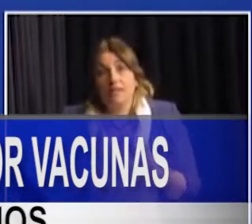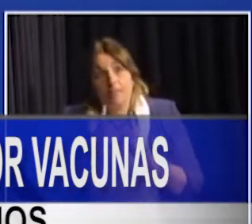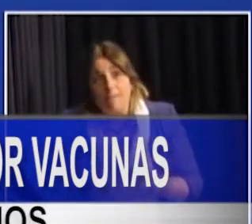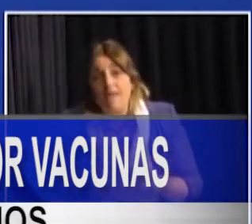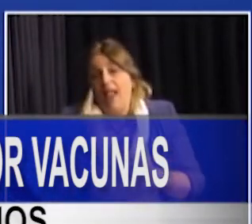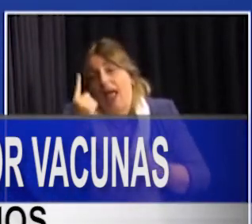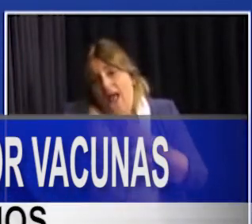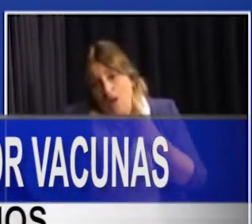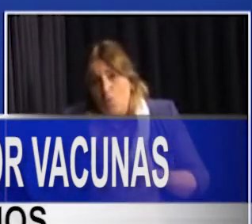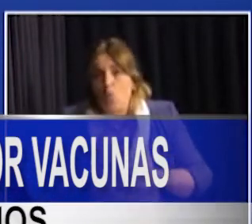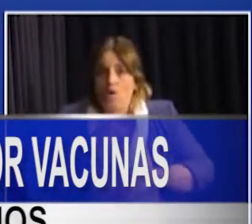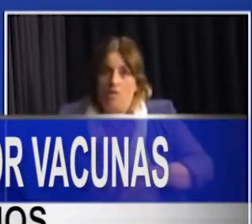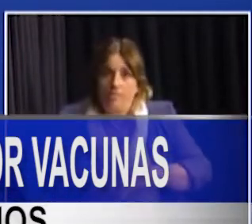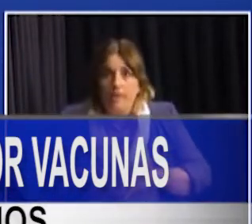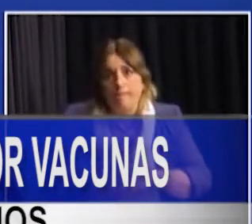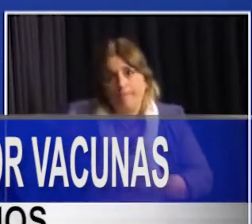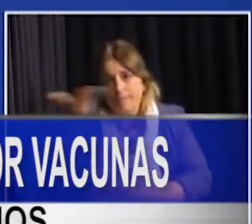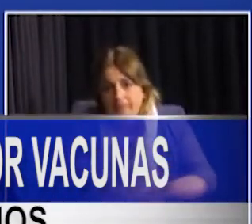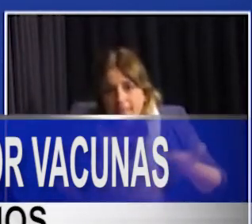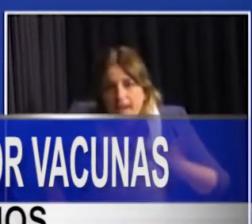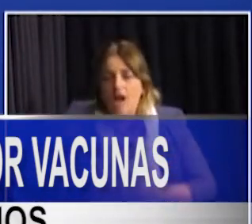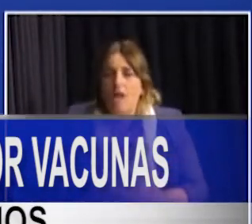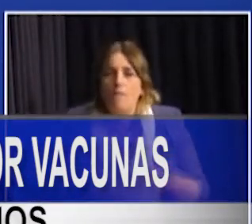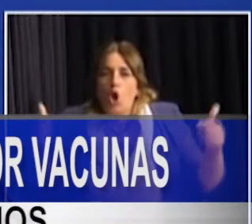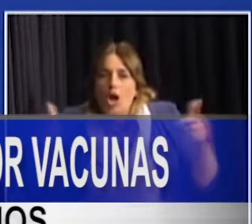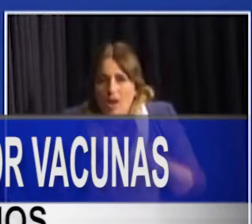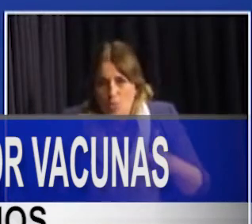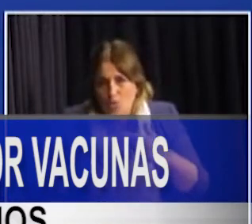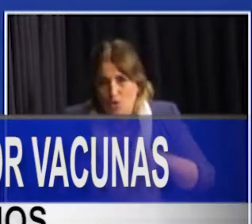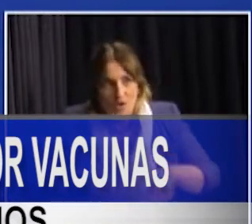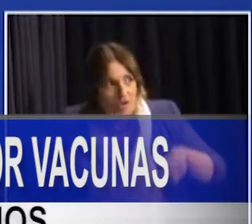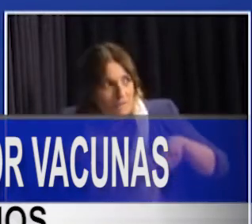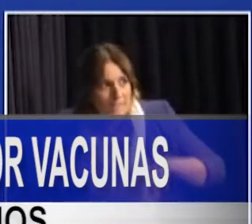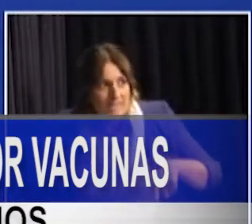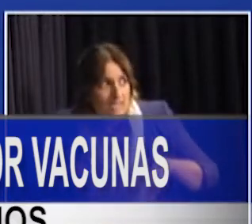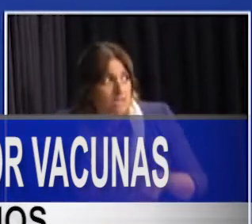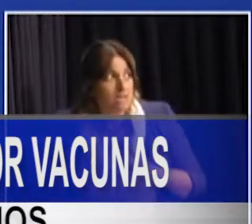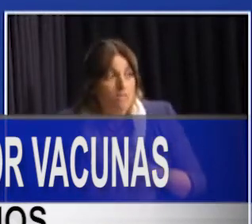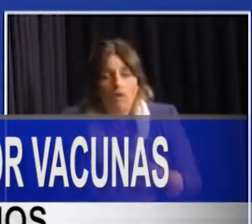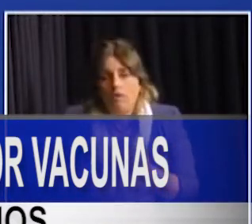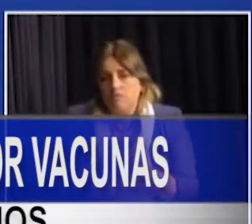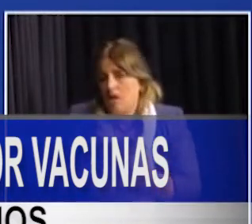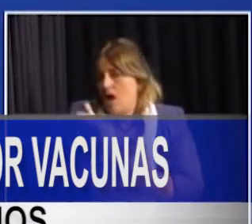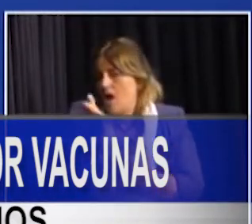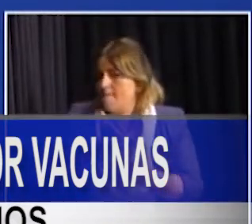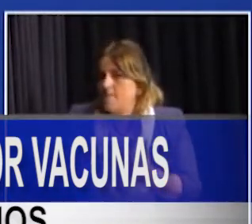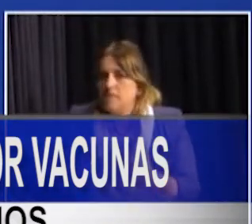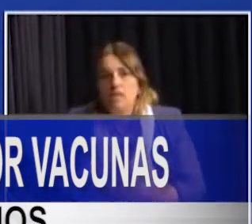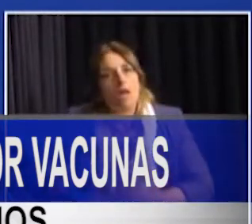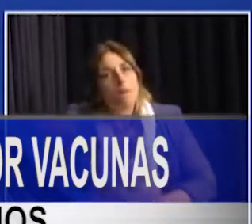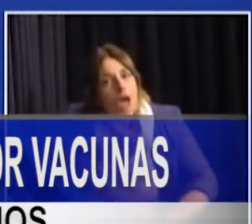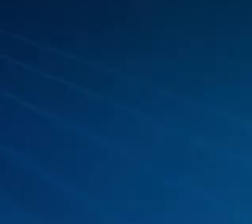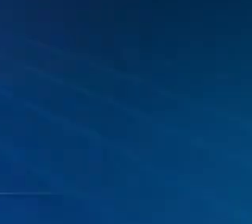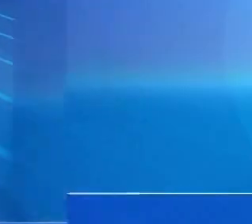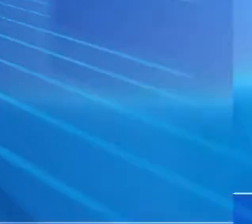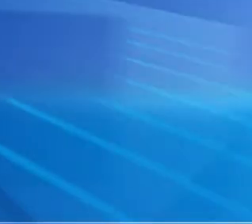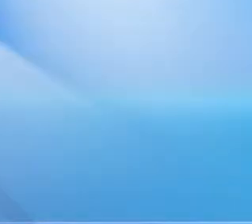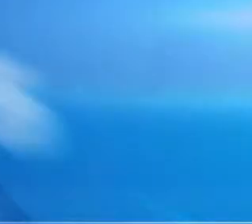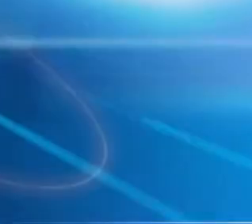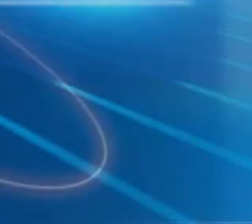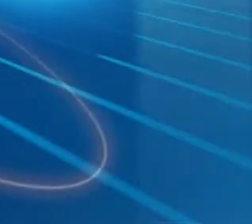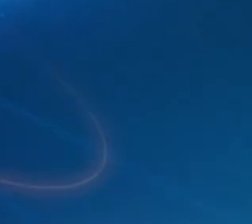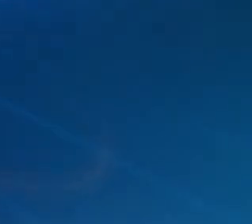en la etapa final de las negociaciones para acceder a vacunas contra el coronavirus, aunque no dio mayores detalles.